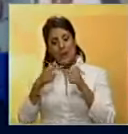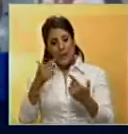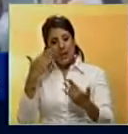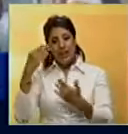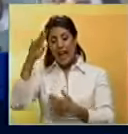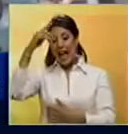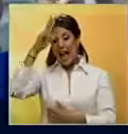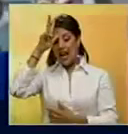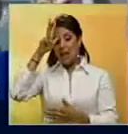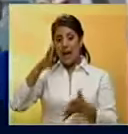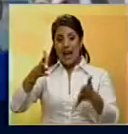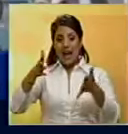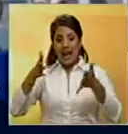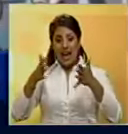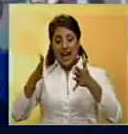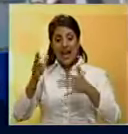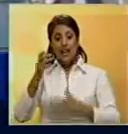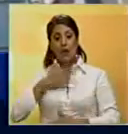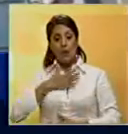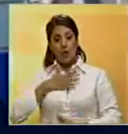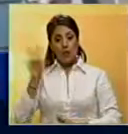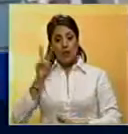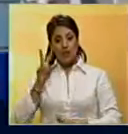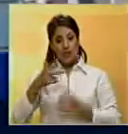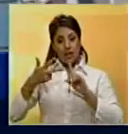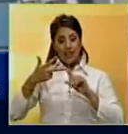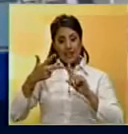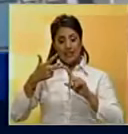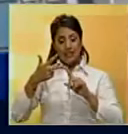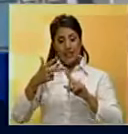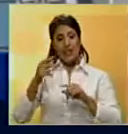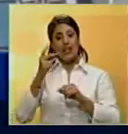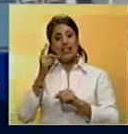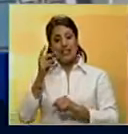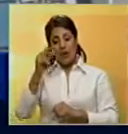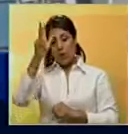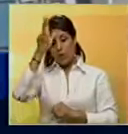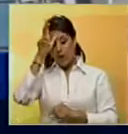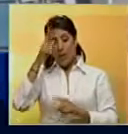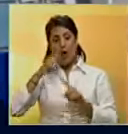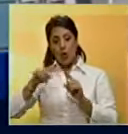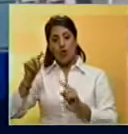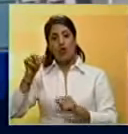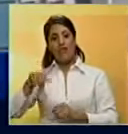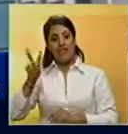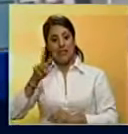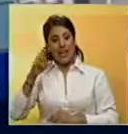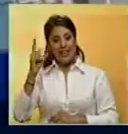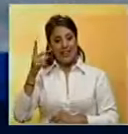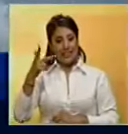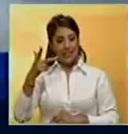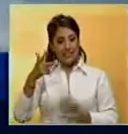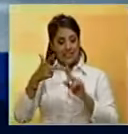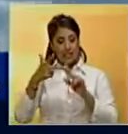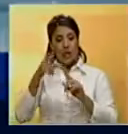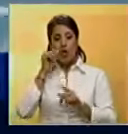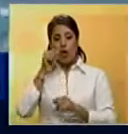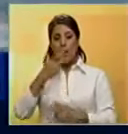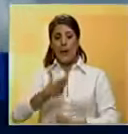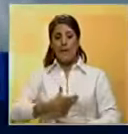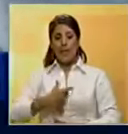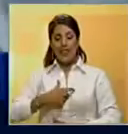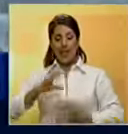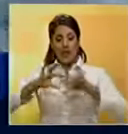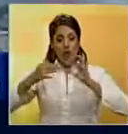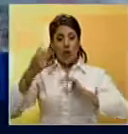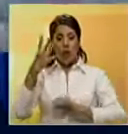alemán, Vidal se ha metido de tercero, segundo el alemán, Vidal tercero en nuestra apreciación. Vidal fue medallista